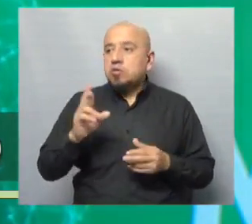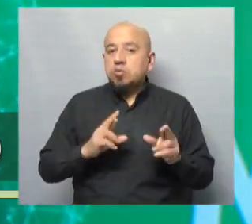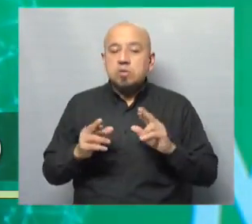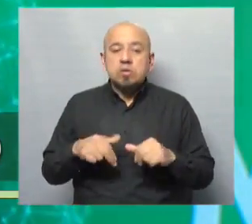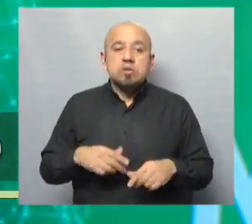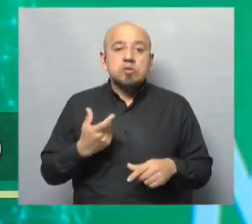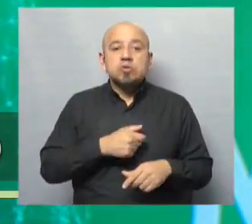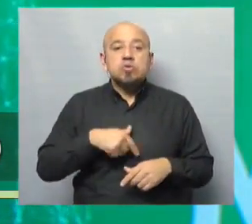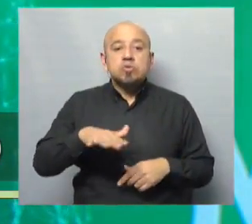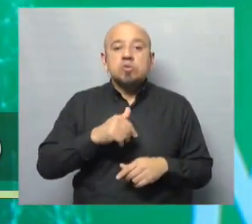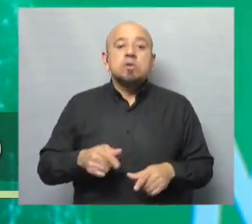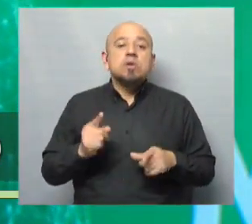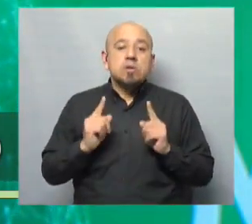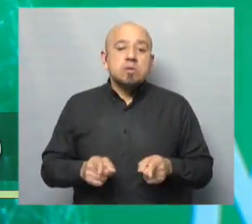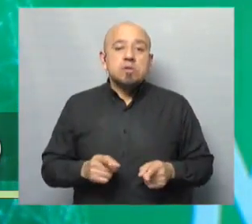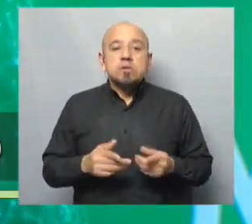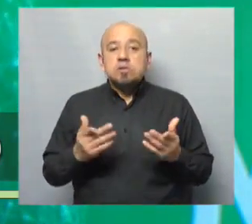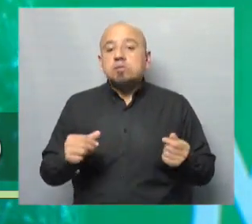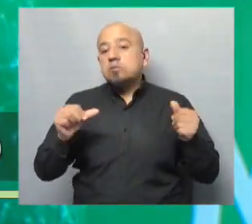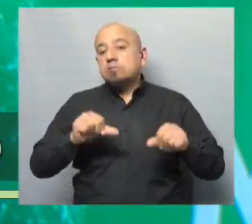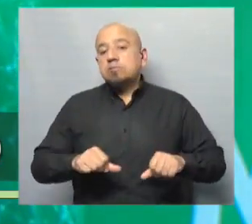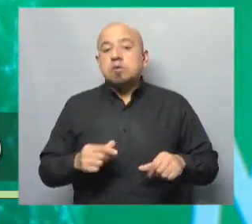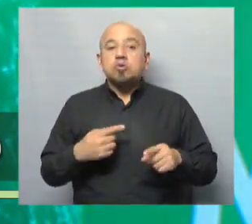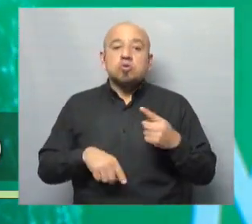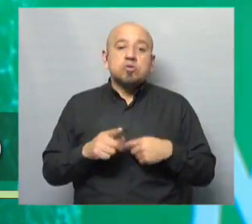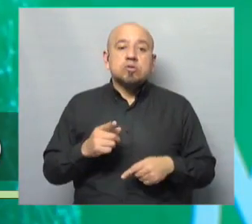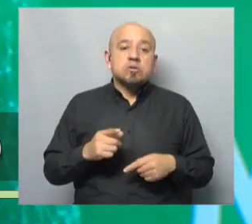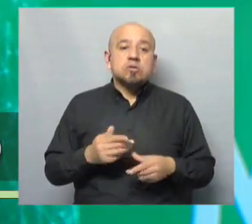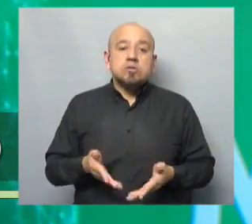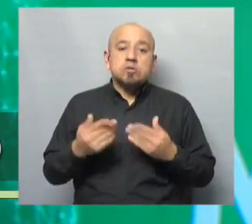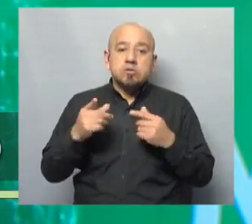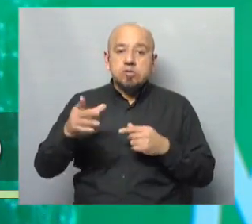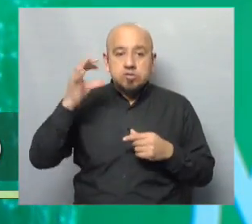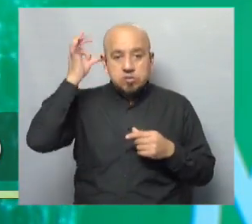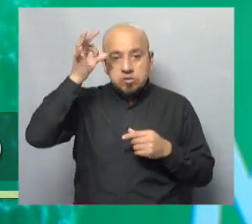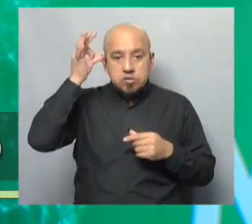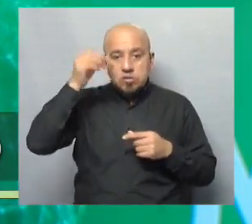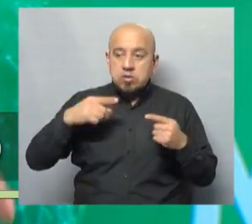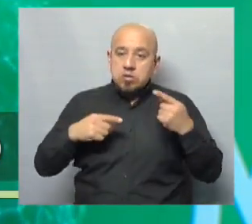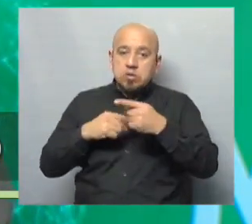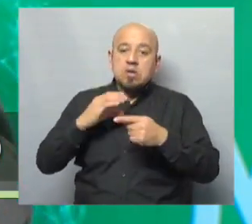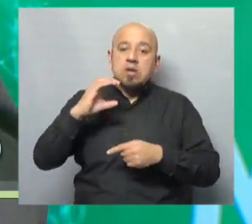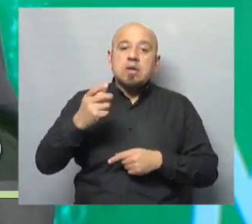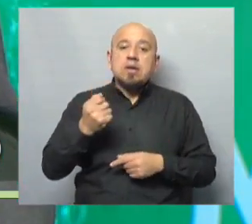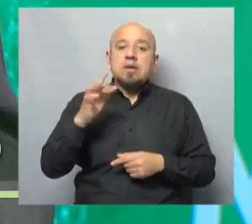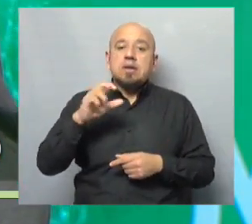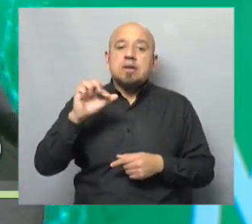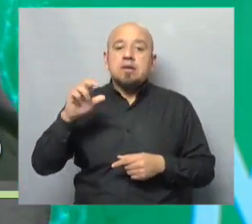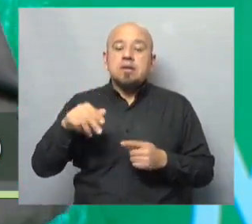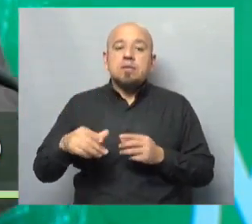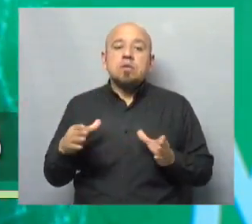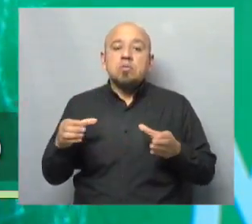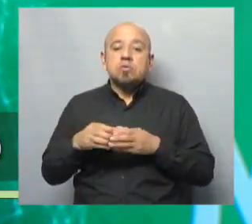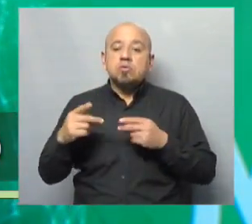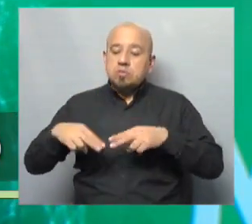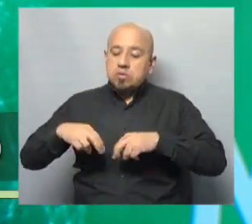y además como se fracasa entonces él emprende contra el senador de la oposición y tratan de armar una comisión investigadora